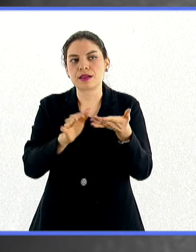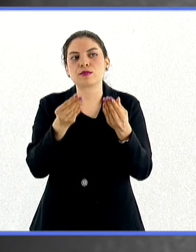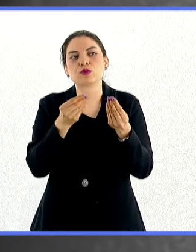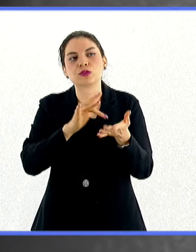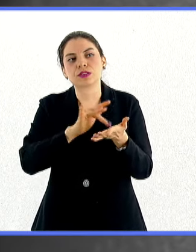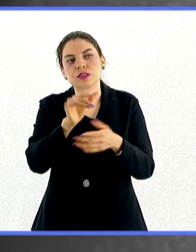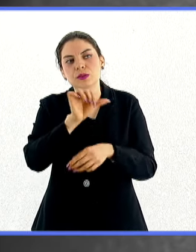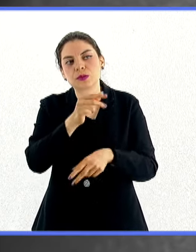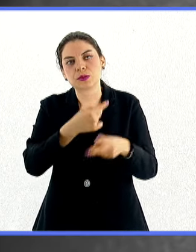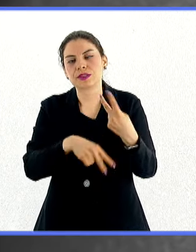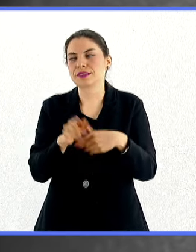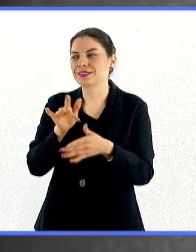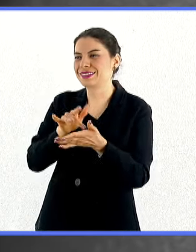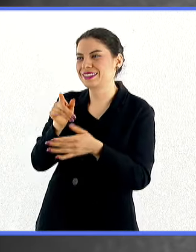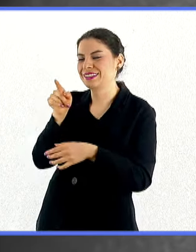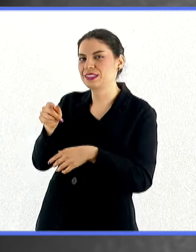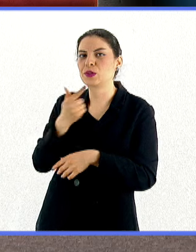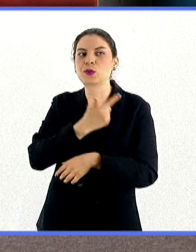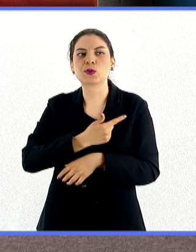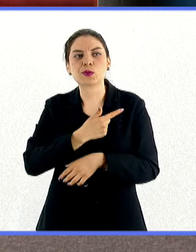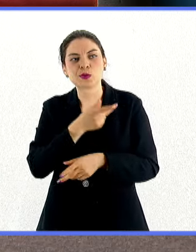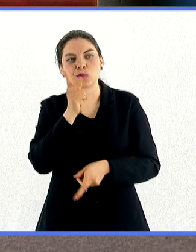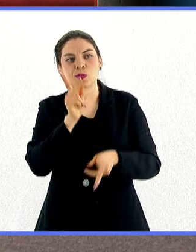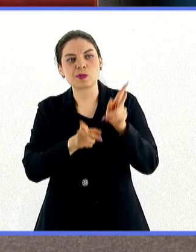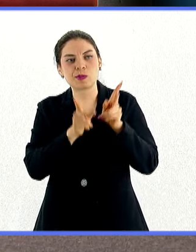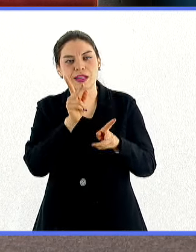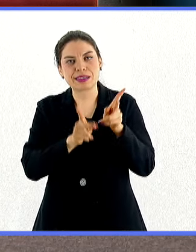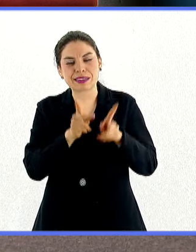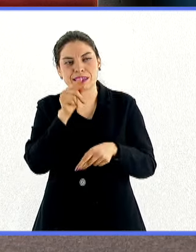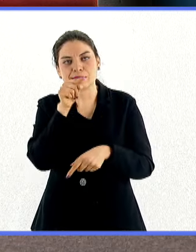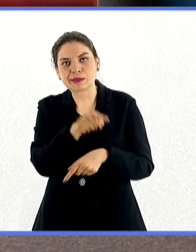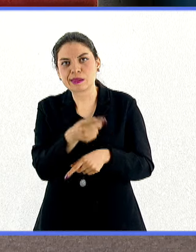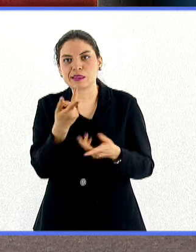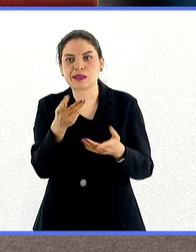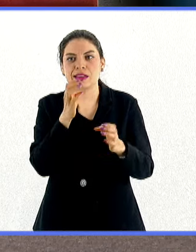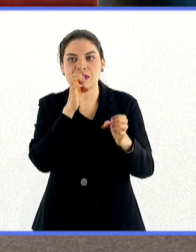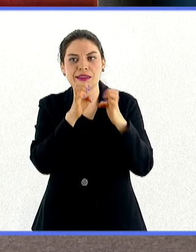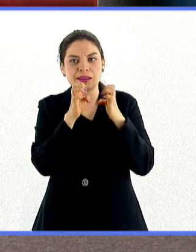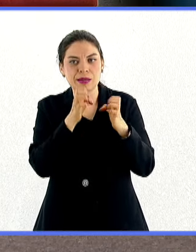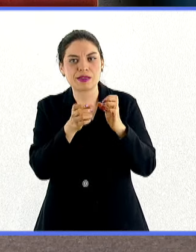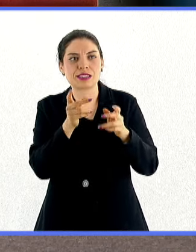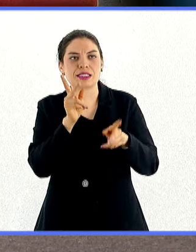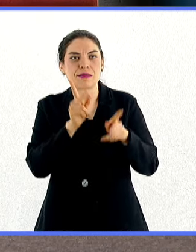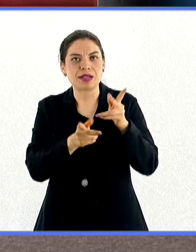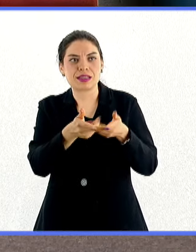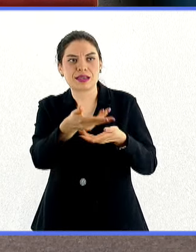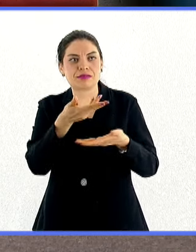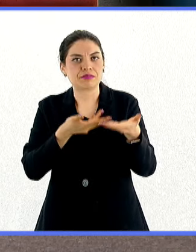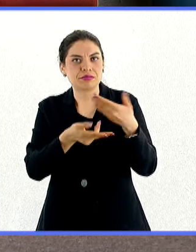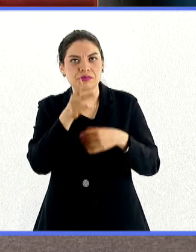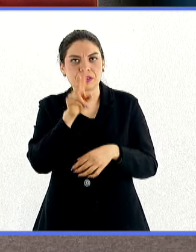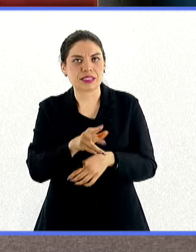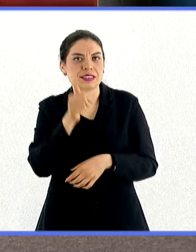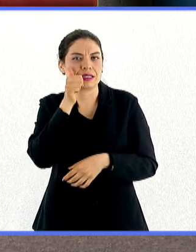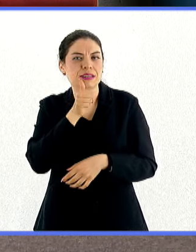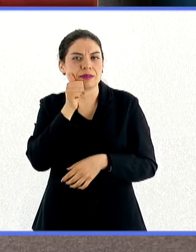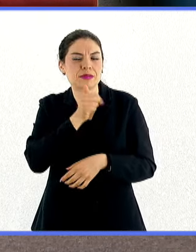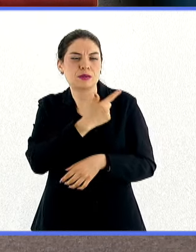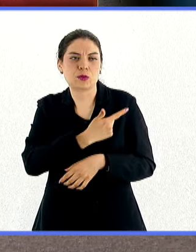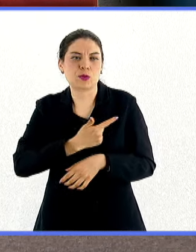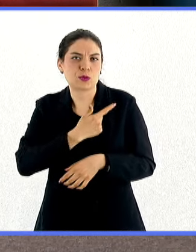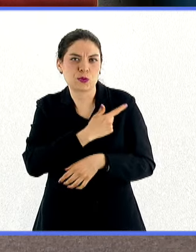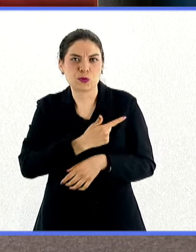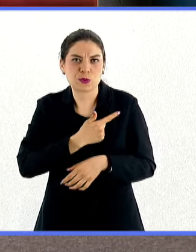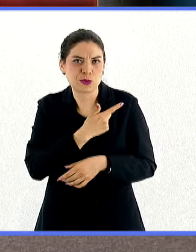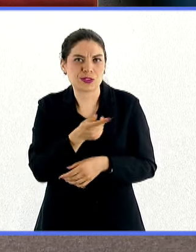aquí. Qué gusto platicar contigo siempre, además de escucharte en entrevistas y en pláticas, siempre es en verdad un placer y un